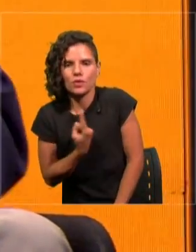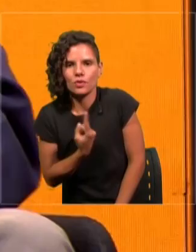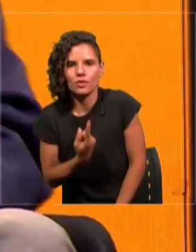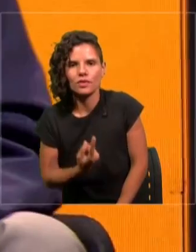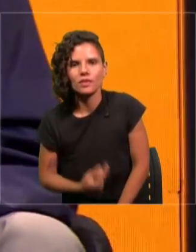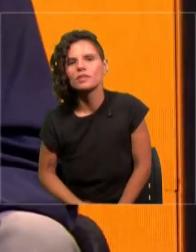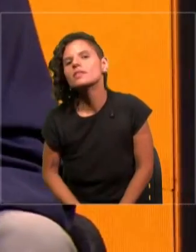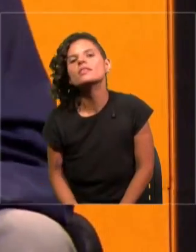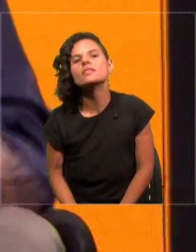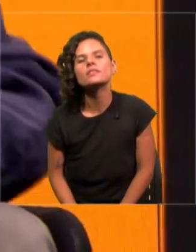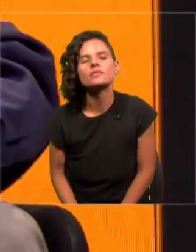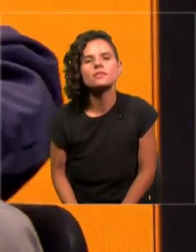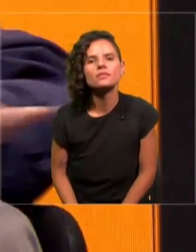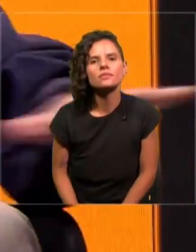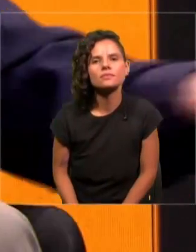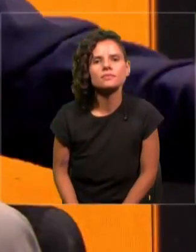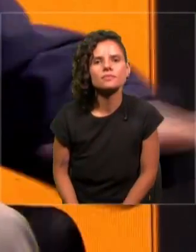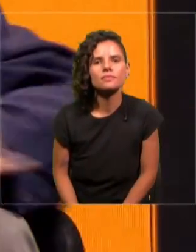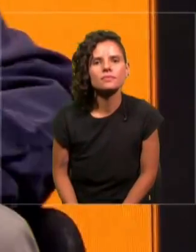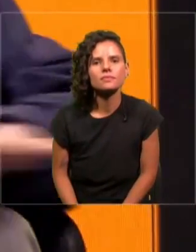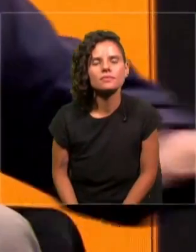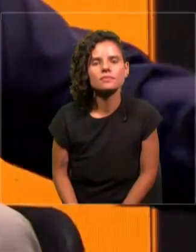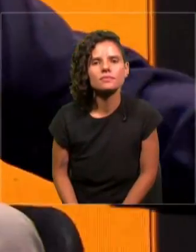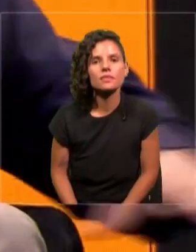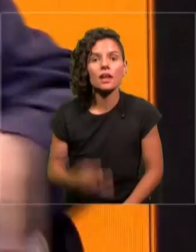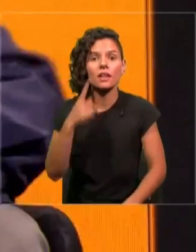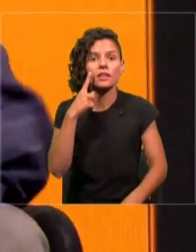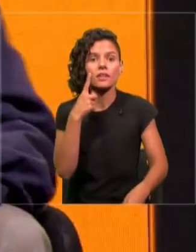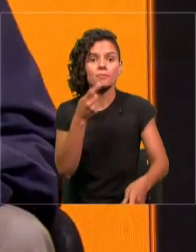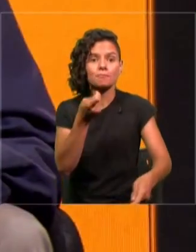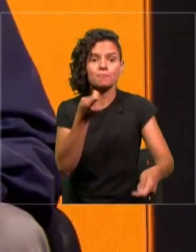sujeto. ¿Qué plantea el capitalismo?